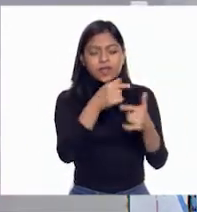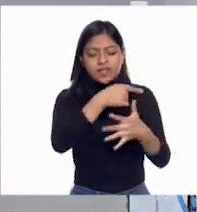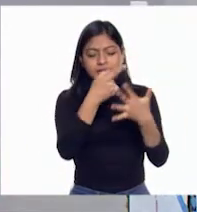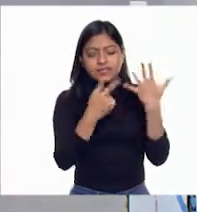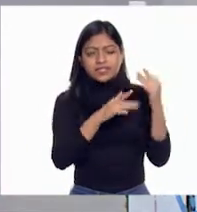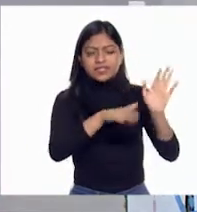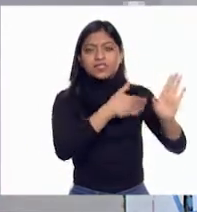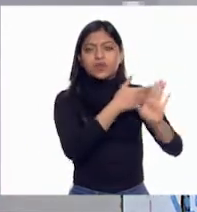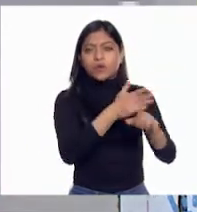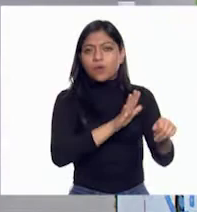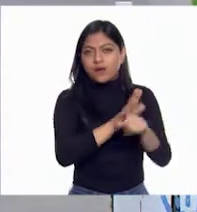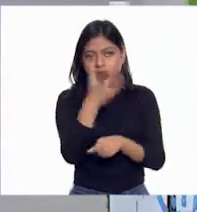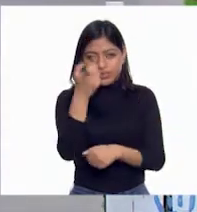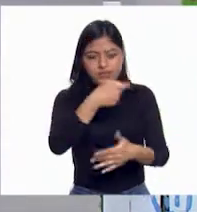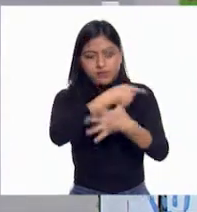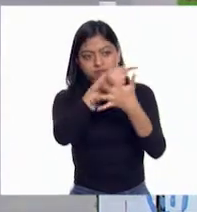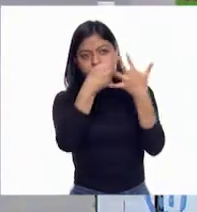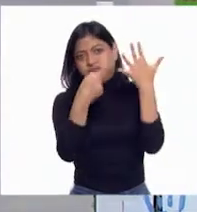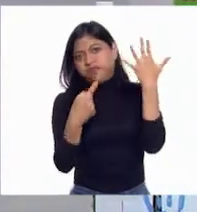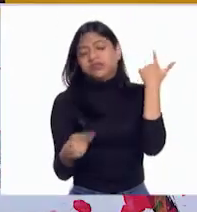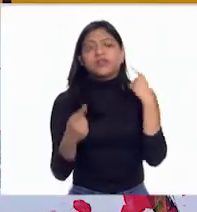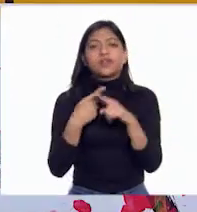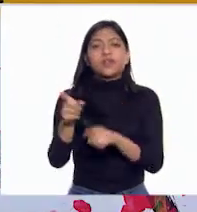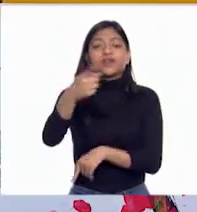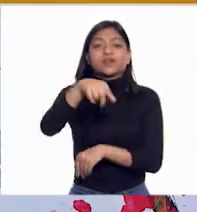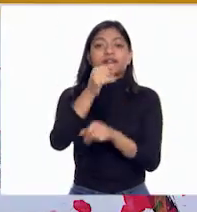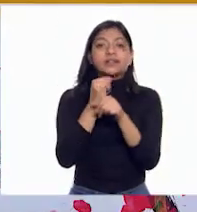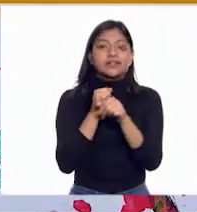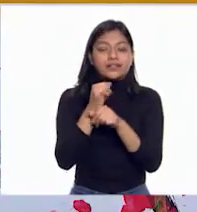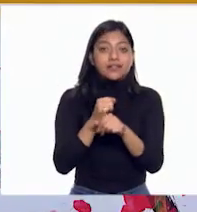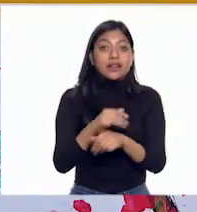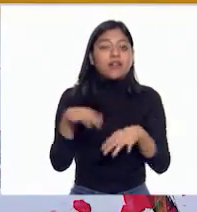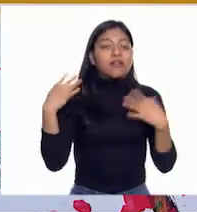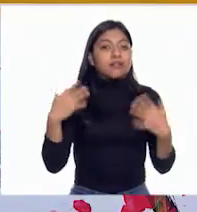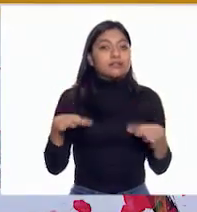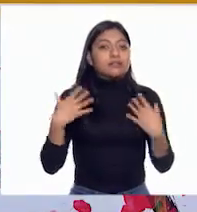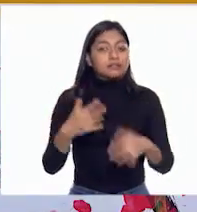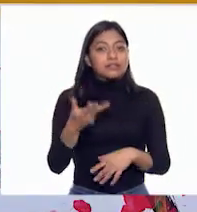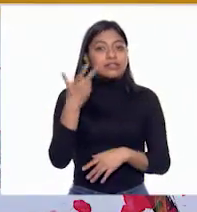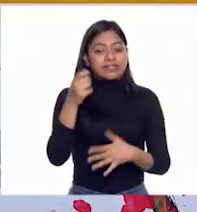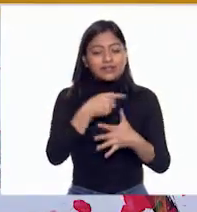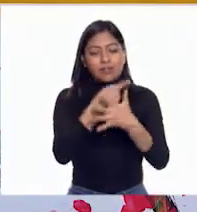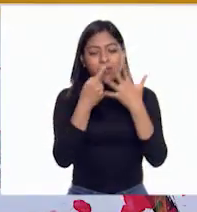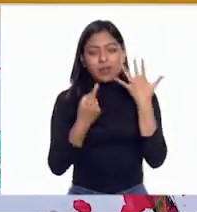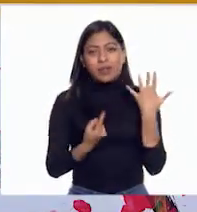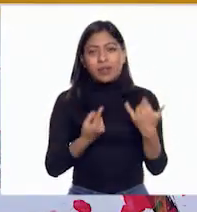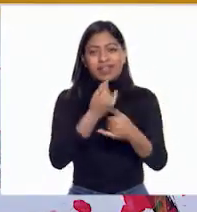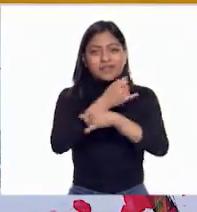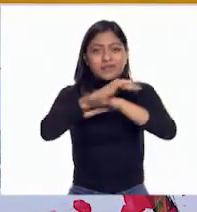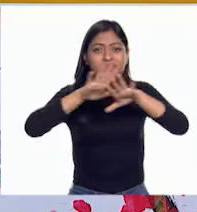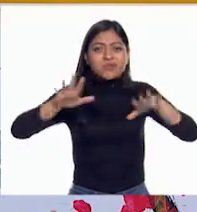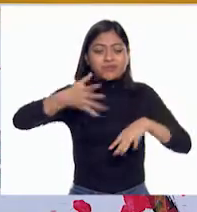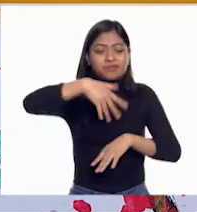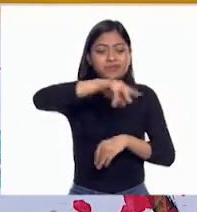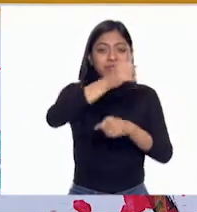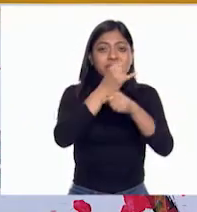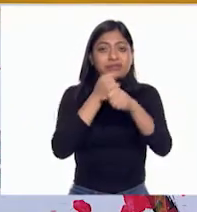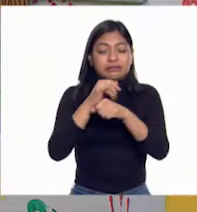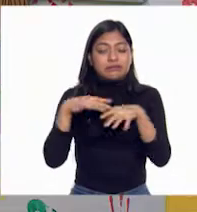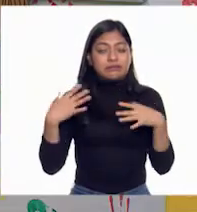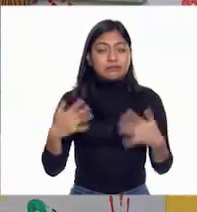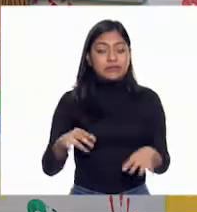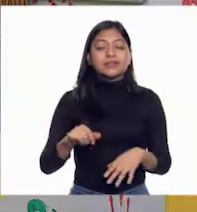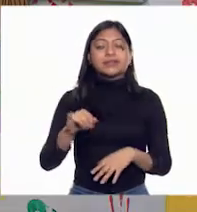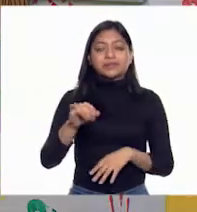negativamente, entre otros asuntos. ¡Ay, ay, ay, ay! Es así que es muchísima información.